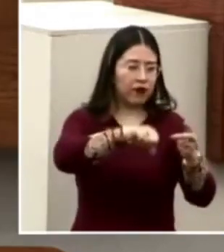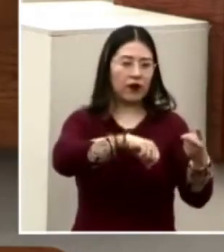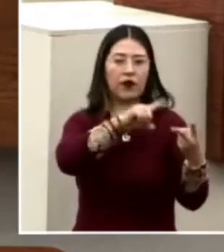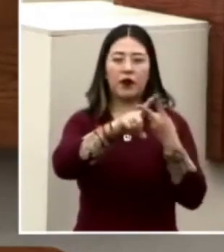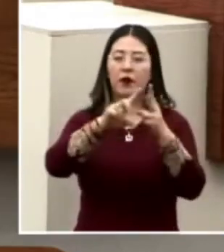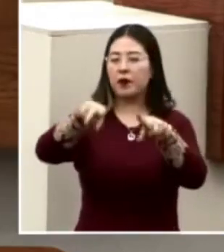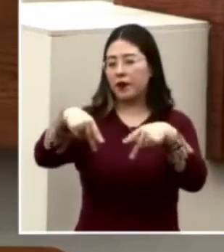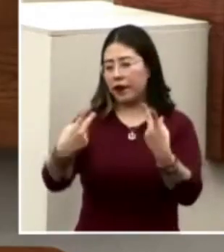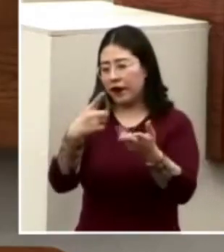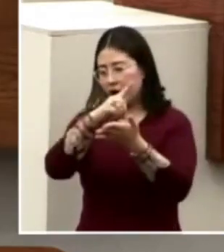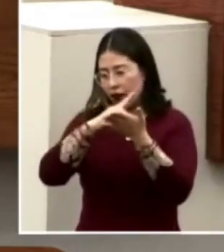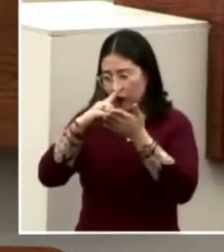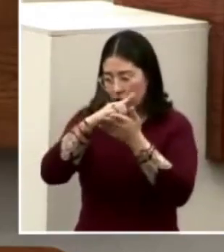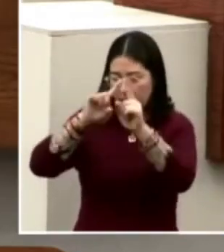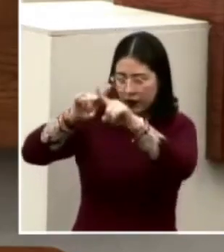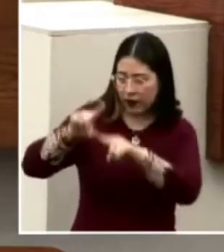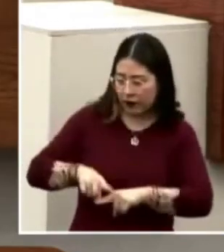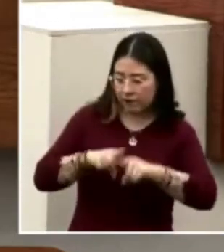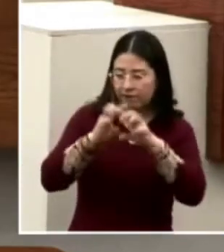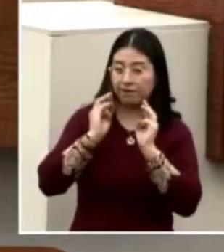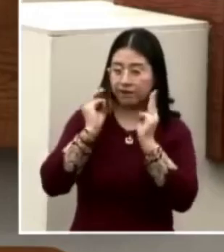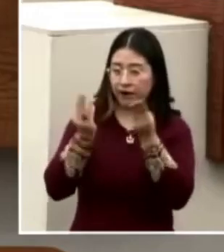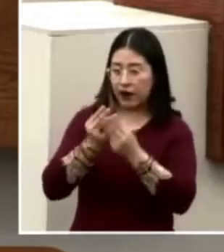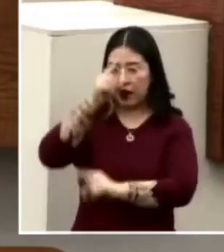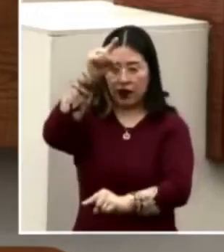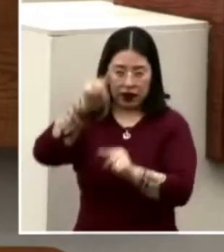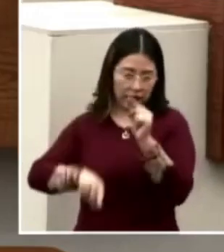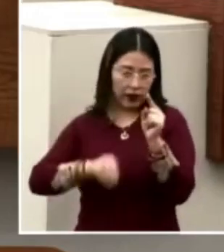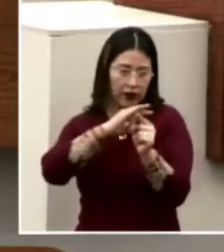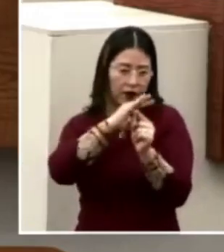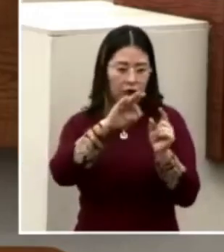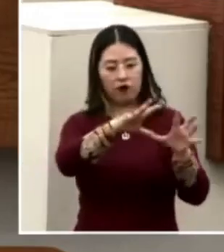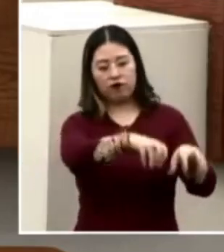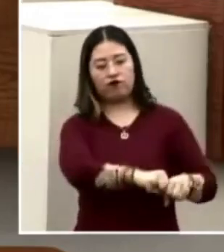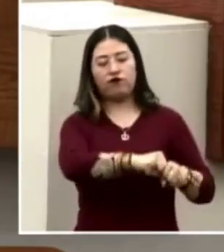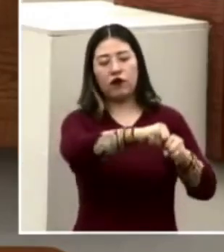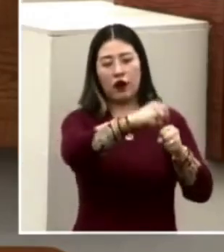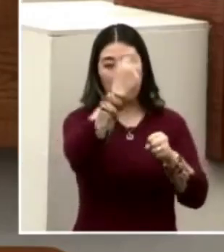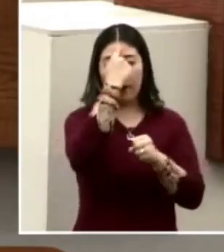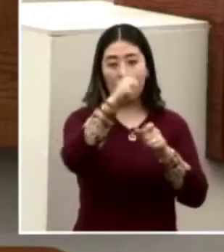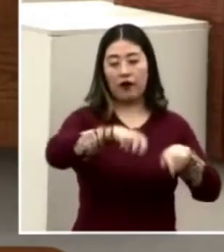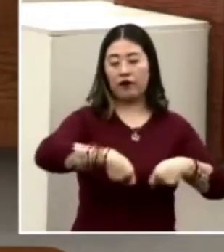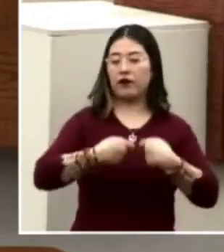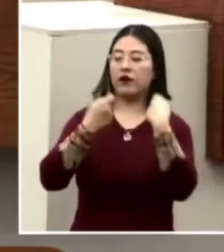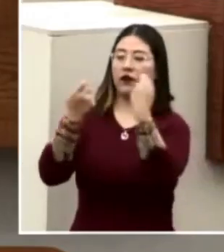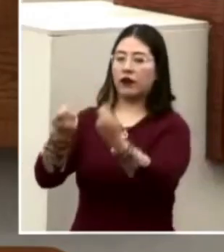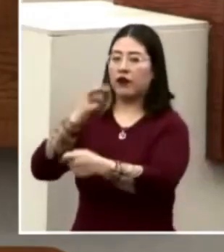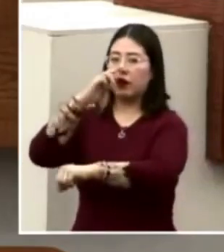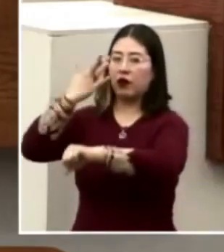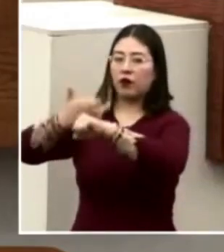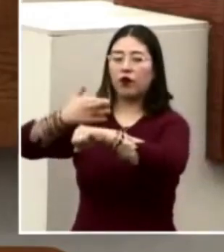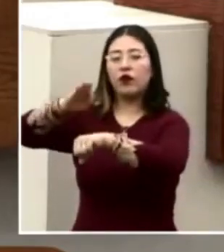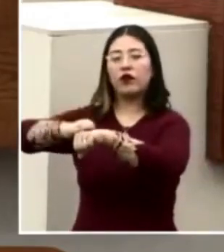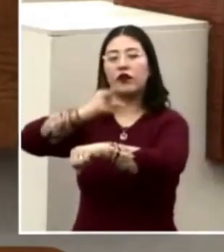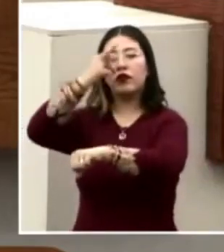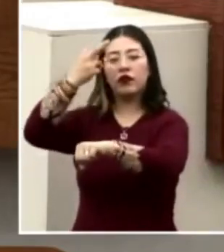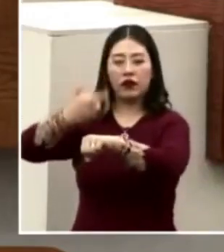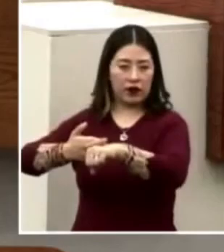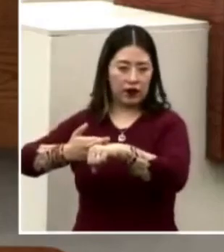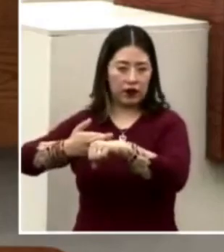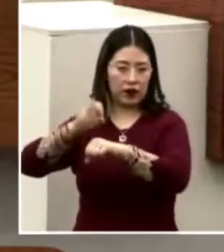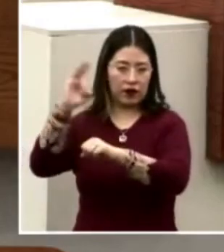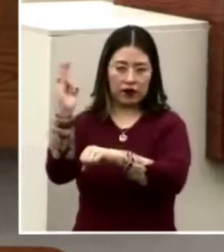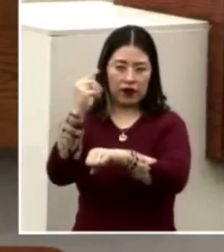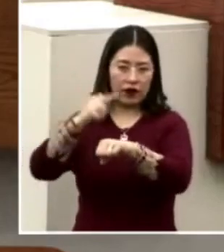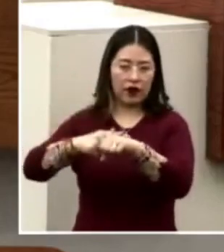narcotráfico, puedan ser decomisados y puestos a disposición de la Tesorería de la Federación, de